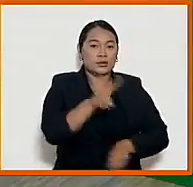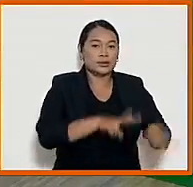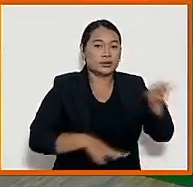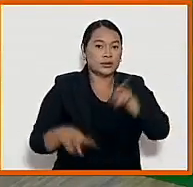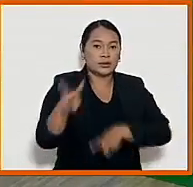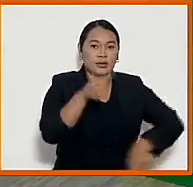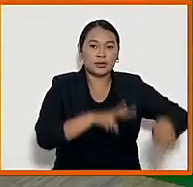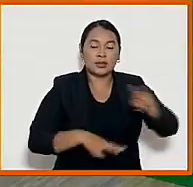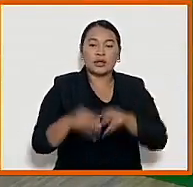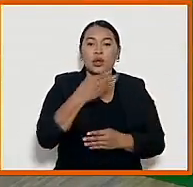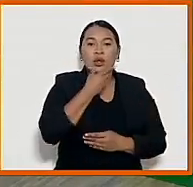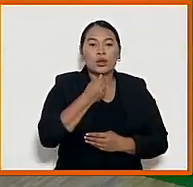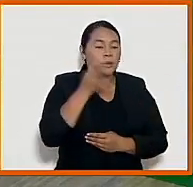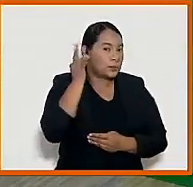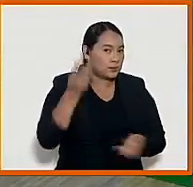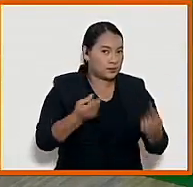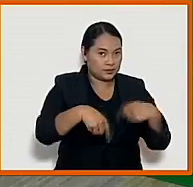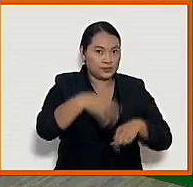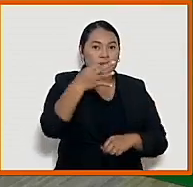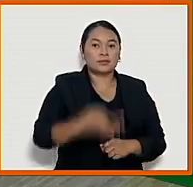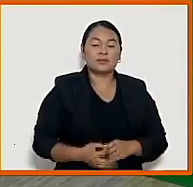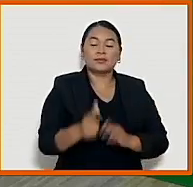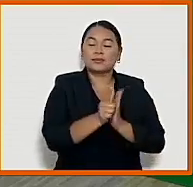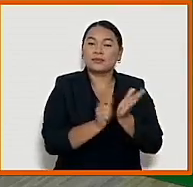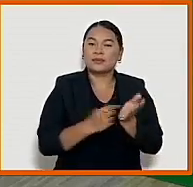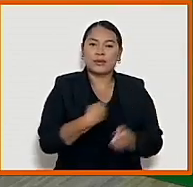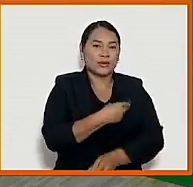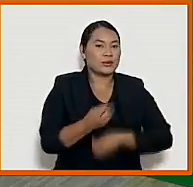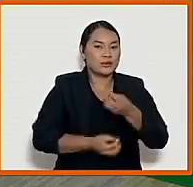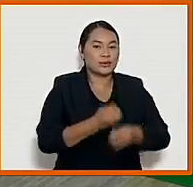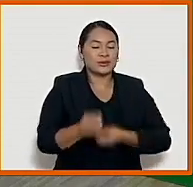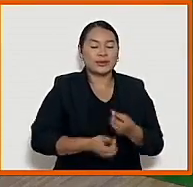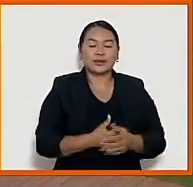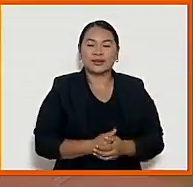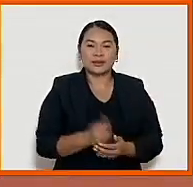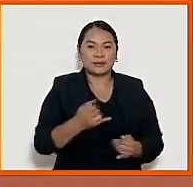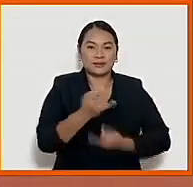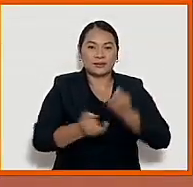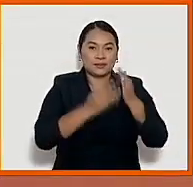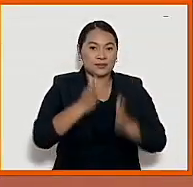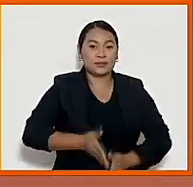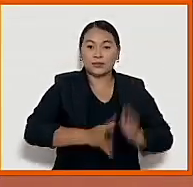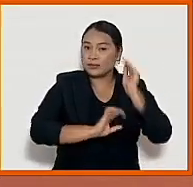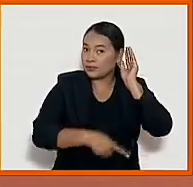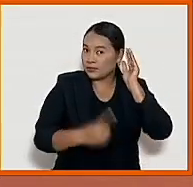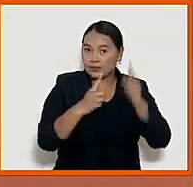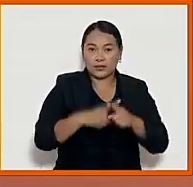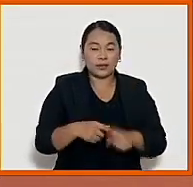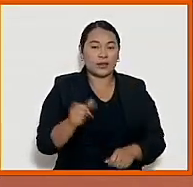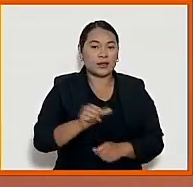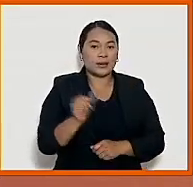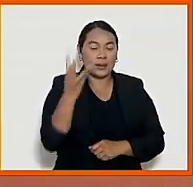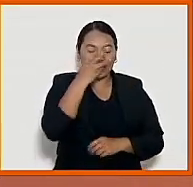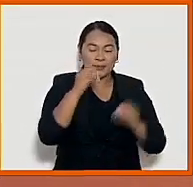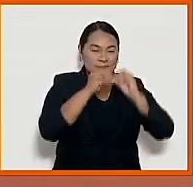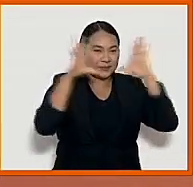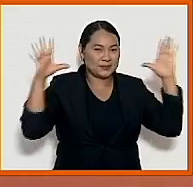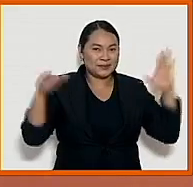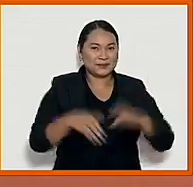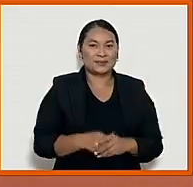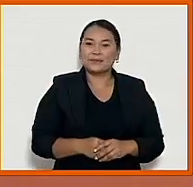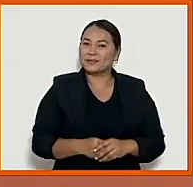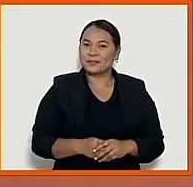quienes forman parte de nuestros sorteos. Muchísima suerte si sos jugador para Multi-X, porque la espera afortunada para esta mañana es...